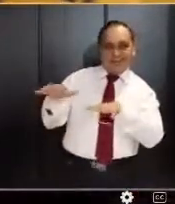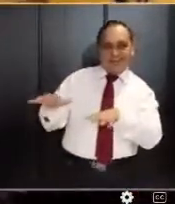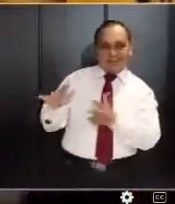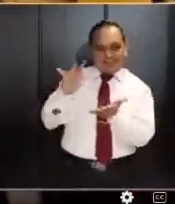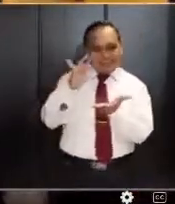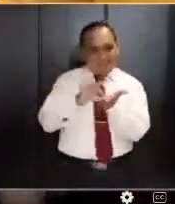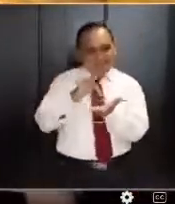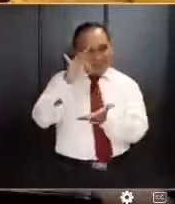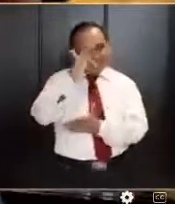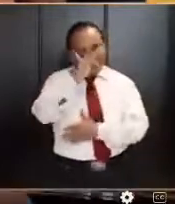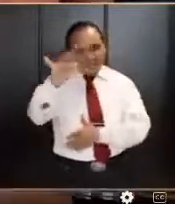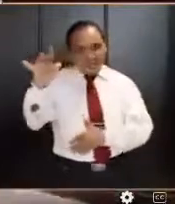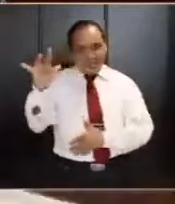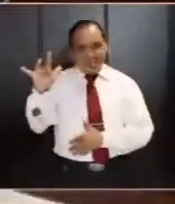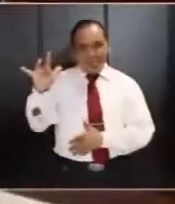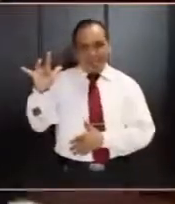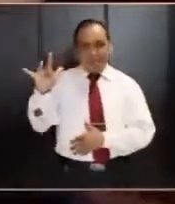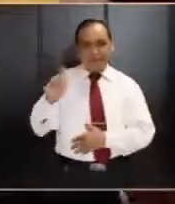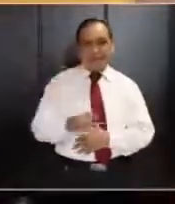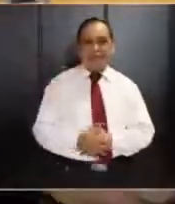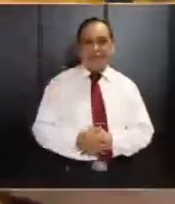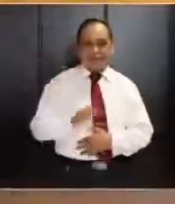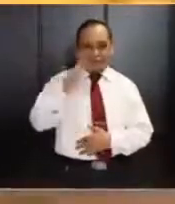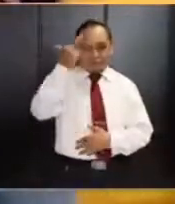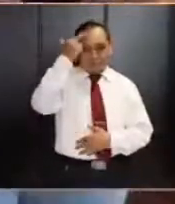Gracias. Entonces, para la próxima semana,